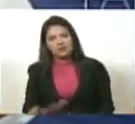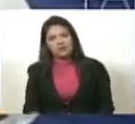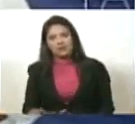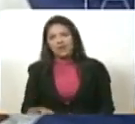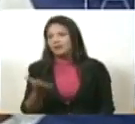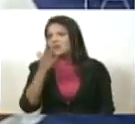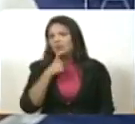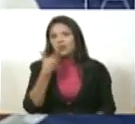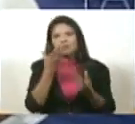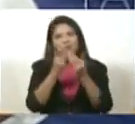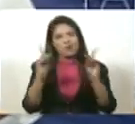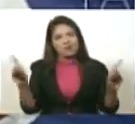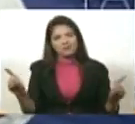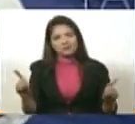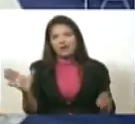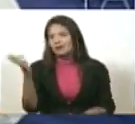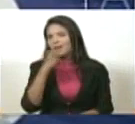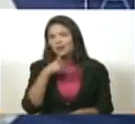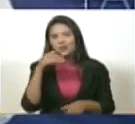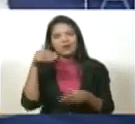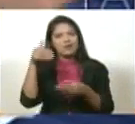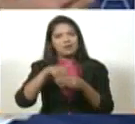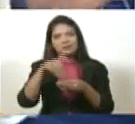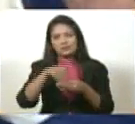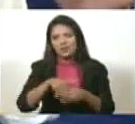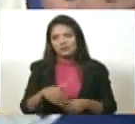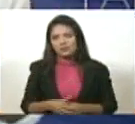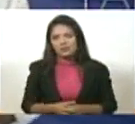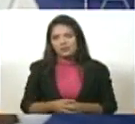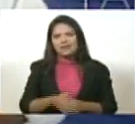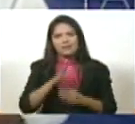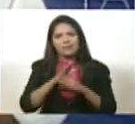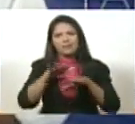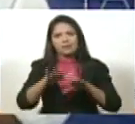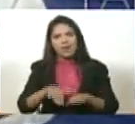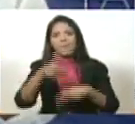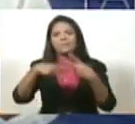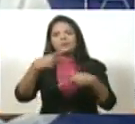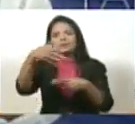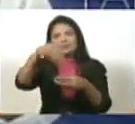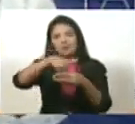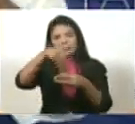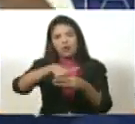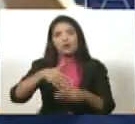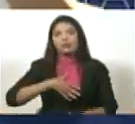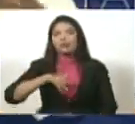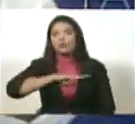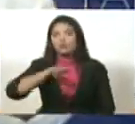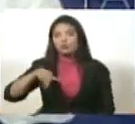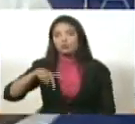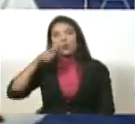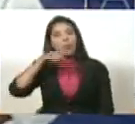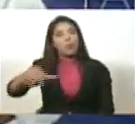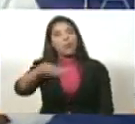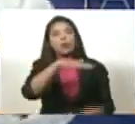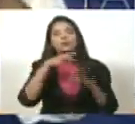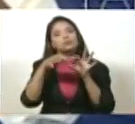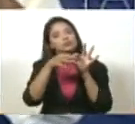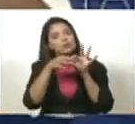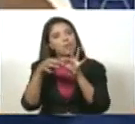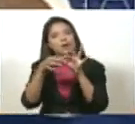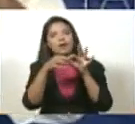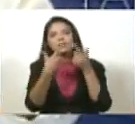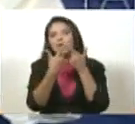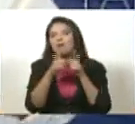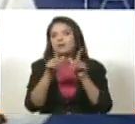no tengamos democracia, que no tengamos elecciones, que paremos un proceso electoral. Nosotros somos un pueblo soberano,